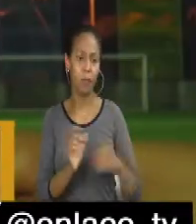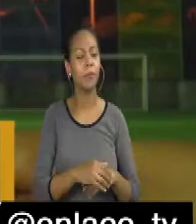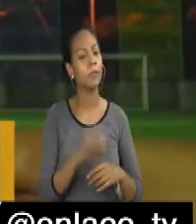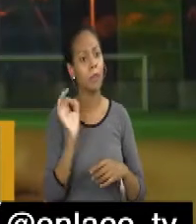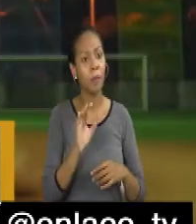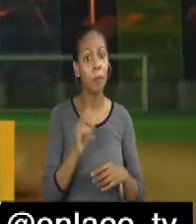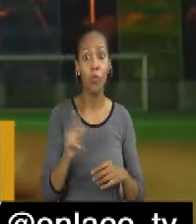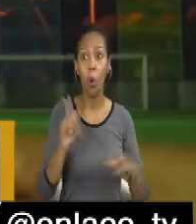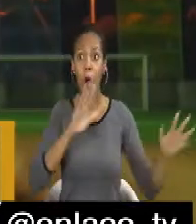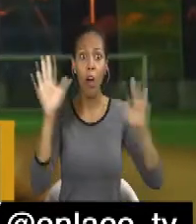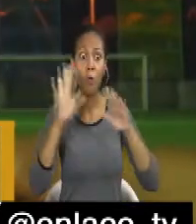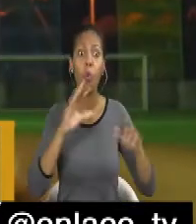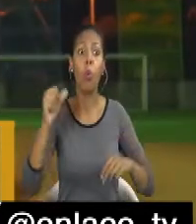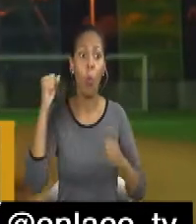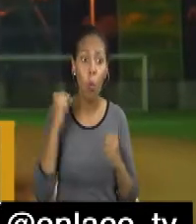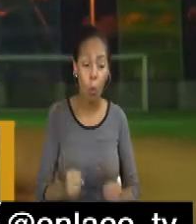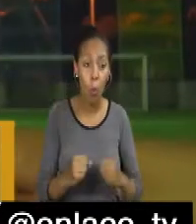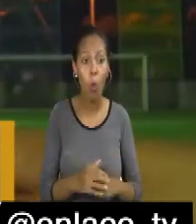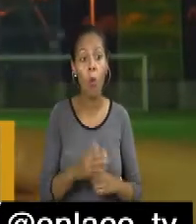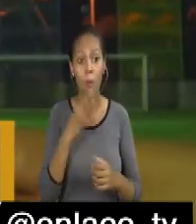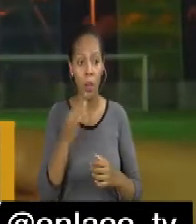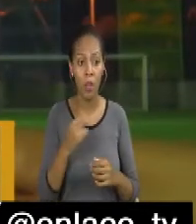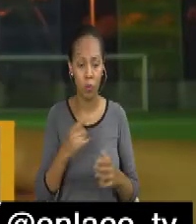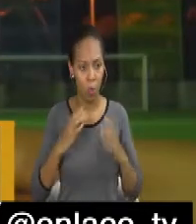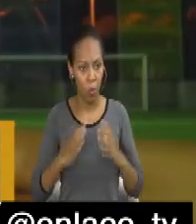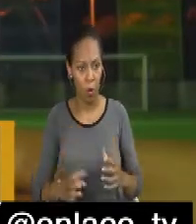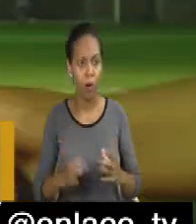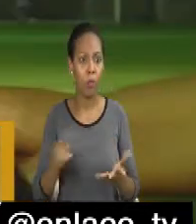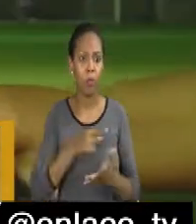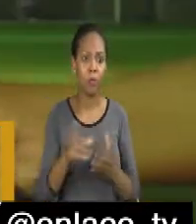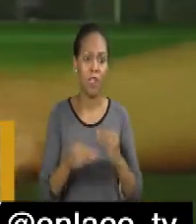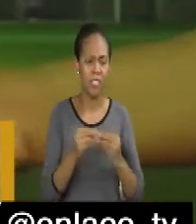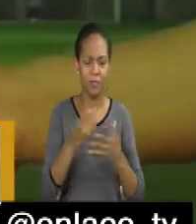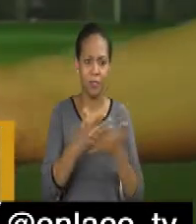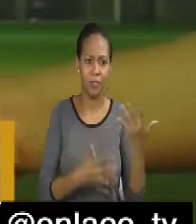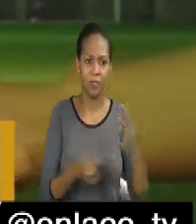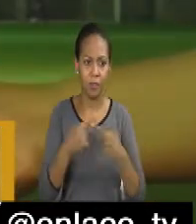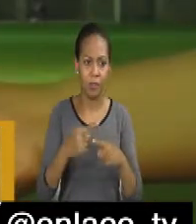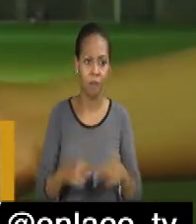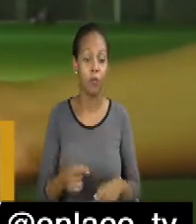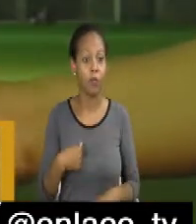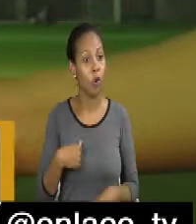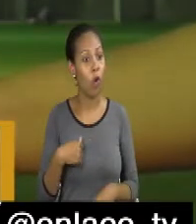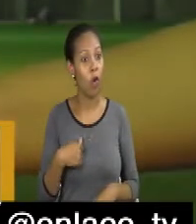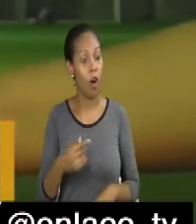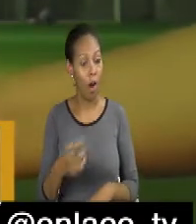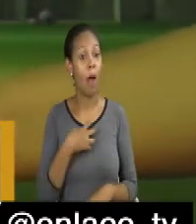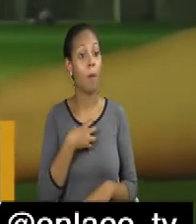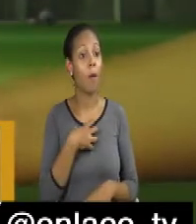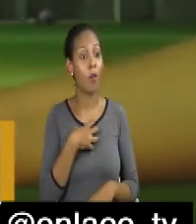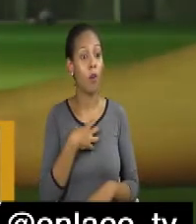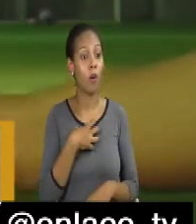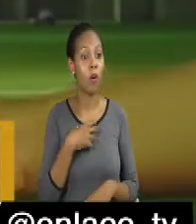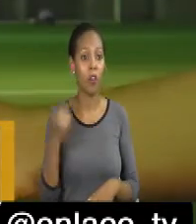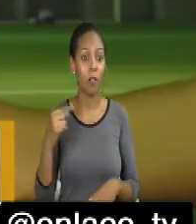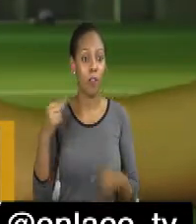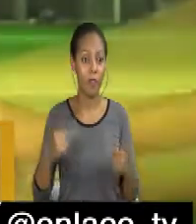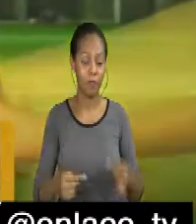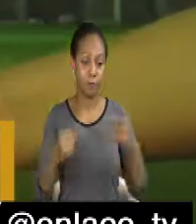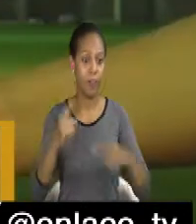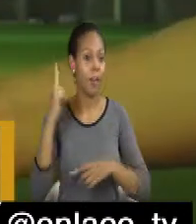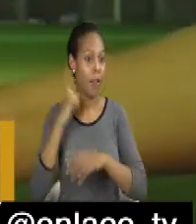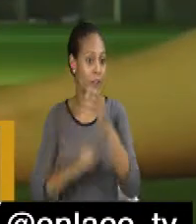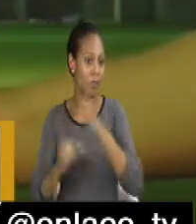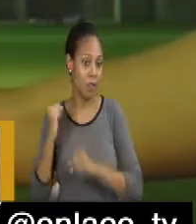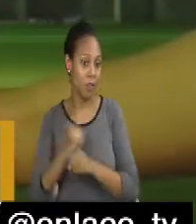duros. En reacción, físico y lo demás. Sí, yo fui campeón de la batalla del año pasado